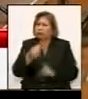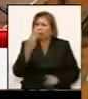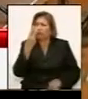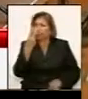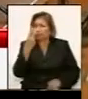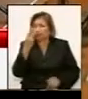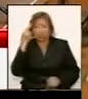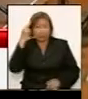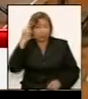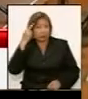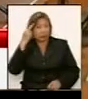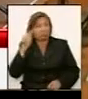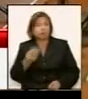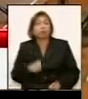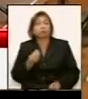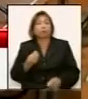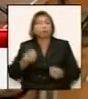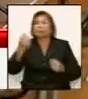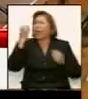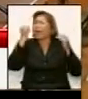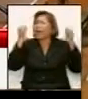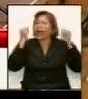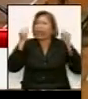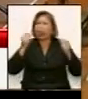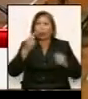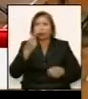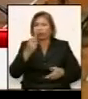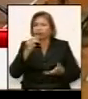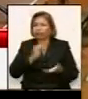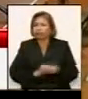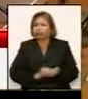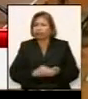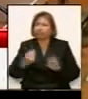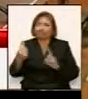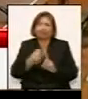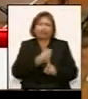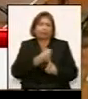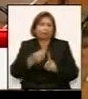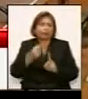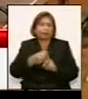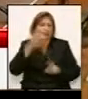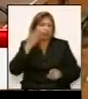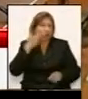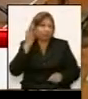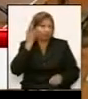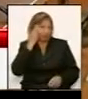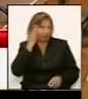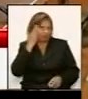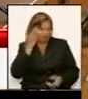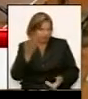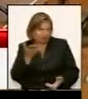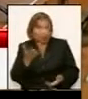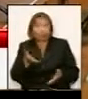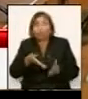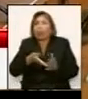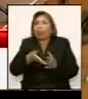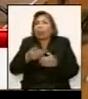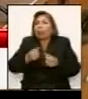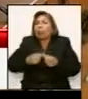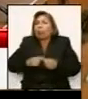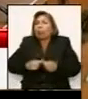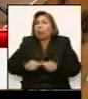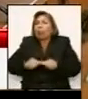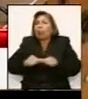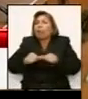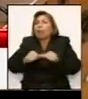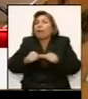primero porque es una manifestación más de las violencias de género que ya conocemos es parte del continuo de violencia